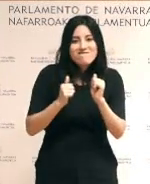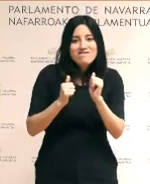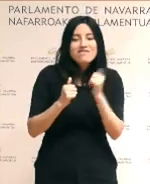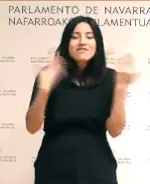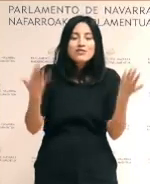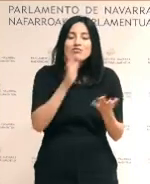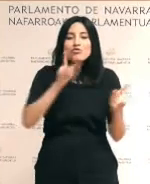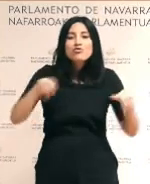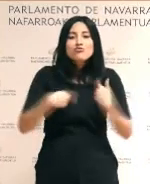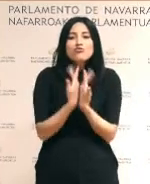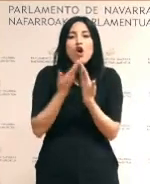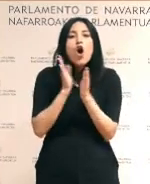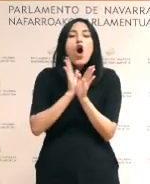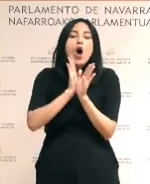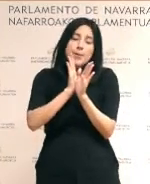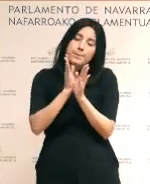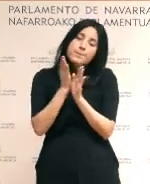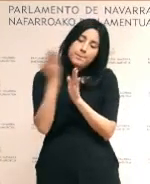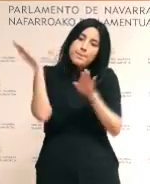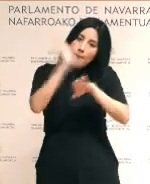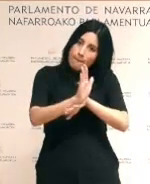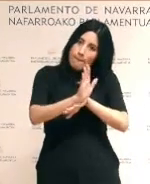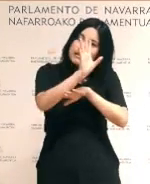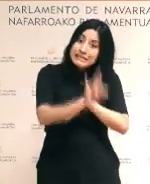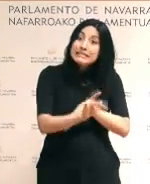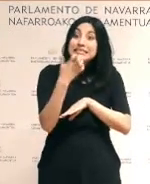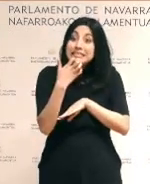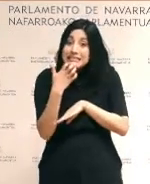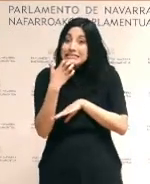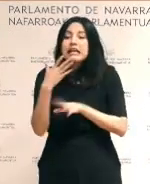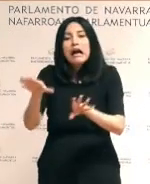moción y también lo haremos si se acepta la enmienda de sustitución del Partido Socialista. Gracias.